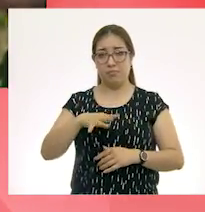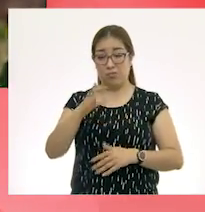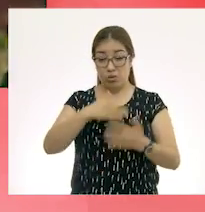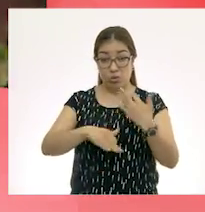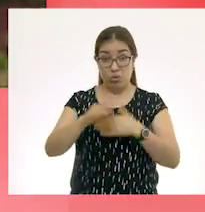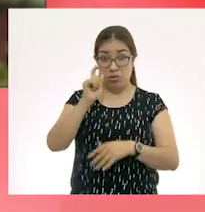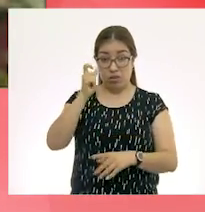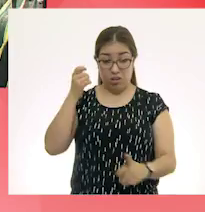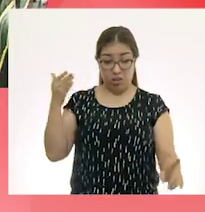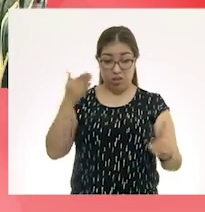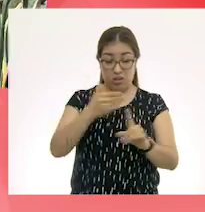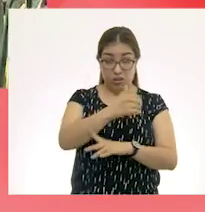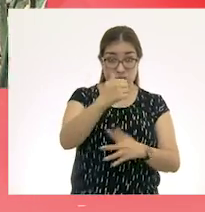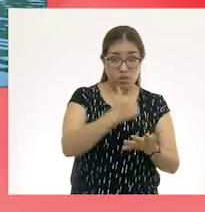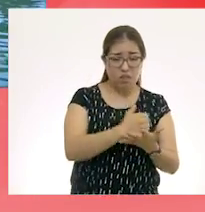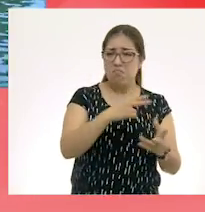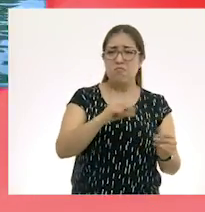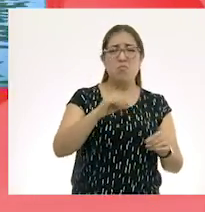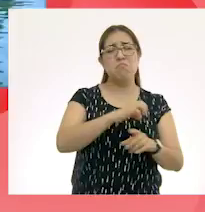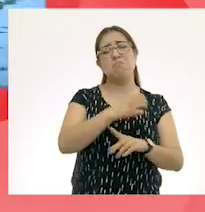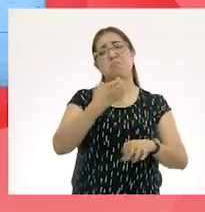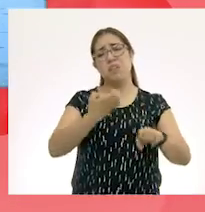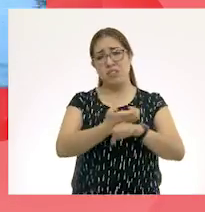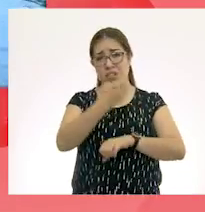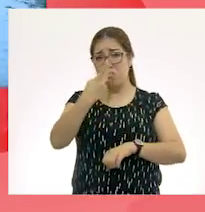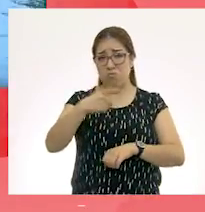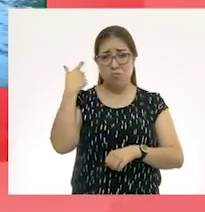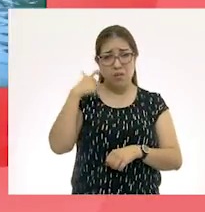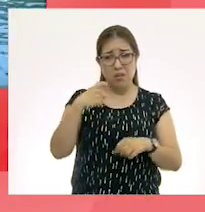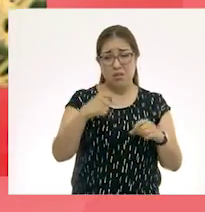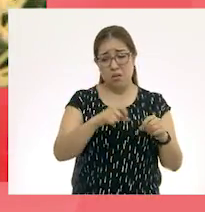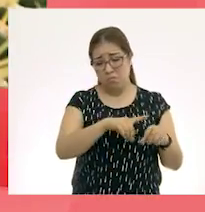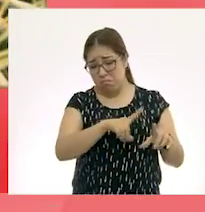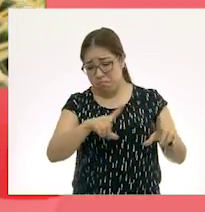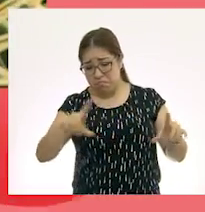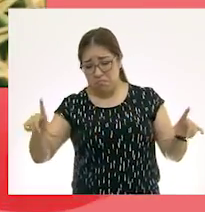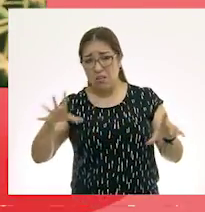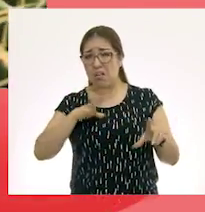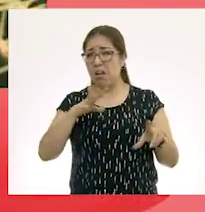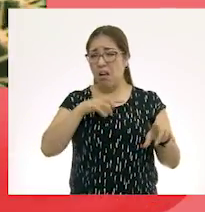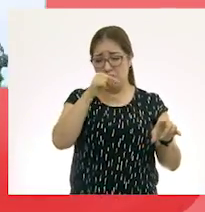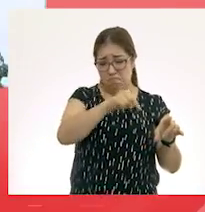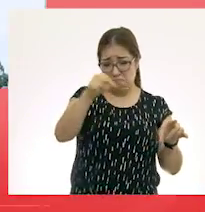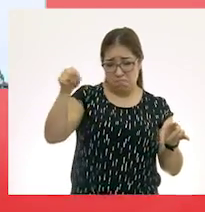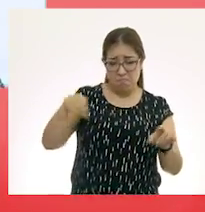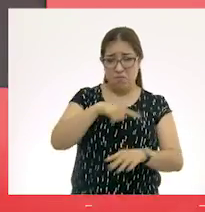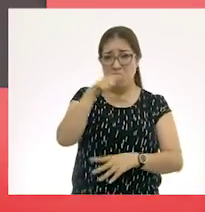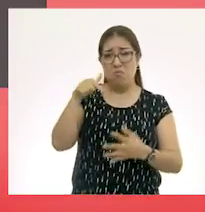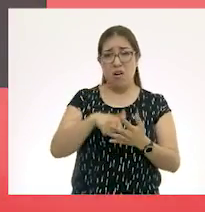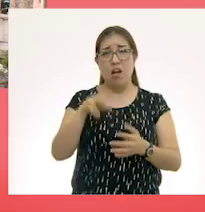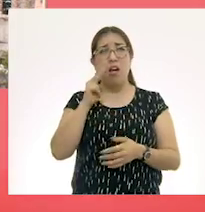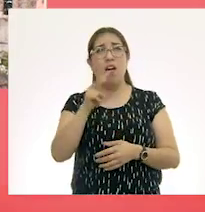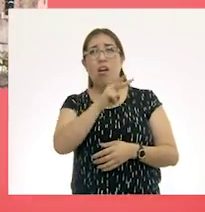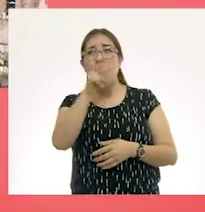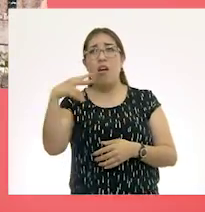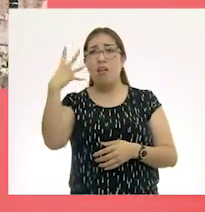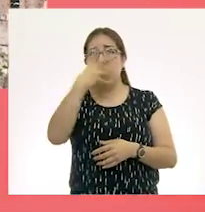ciudad. En el resto del estado hay hermosos paisajes y una gran biodiversidad.